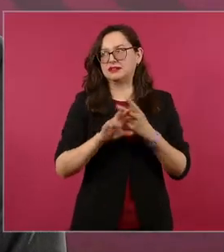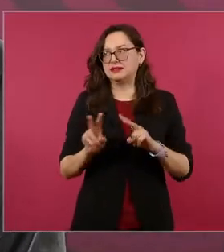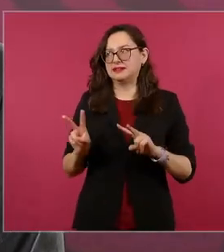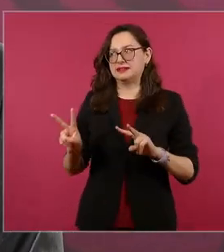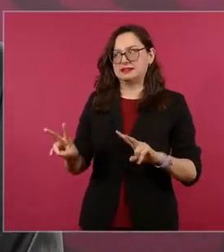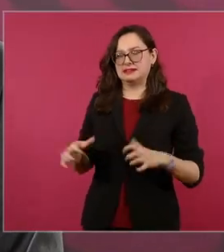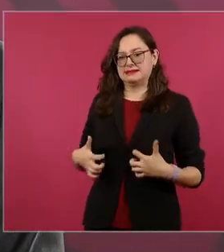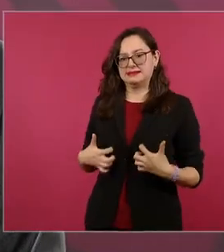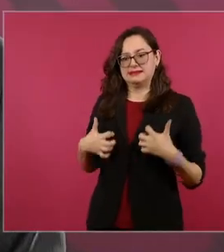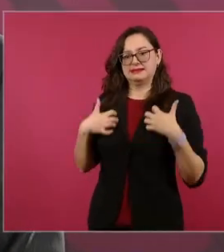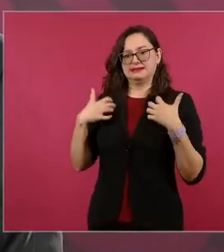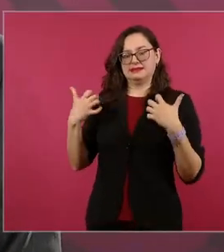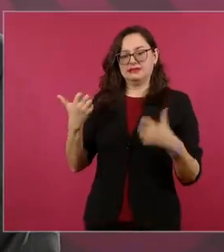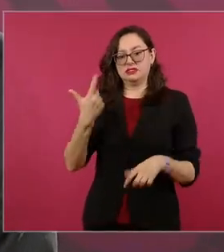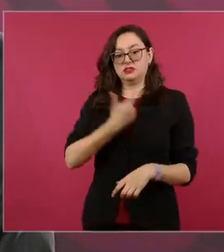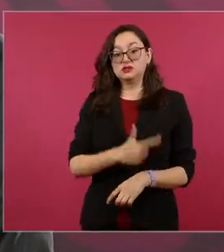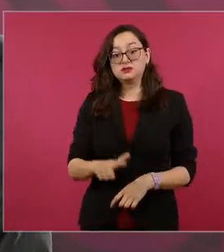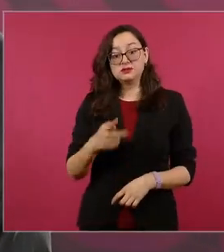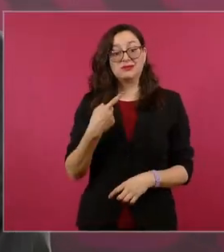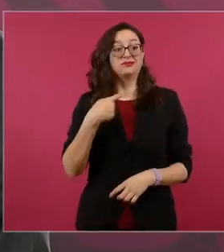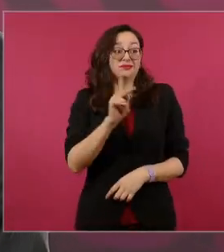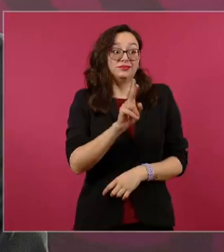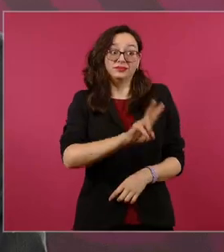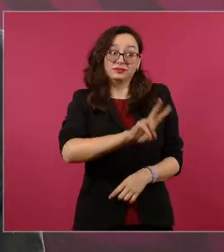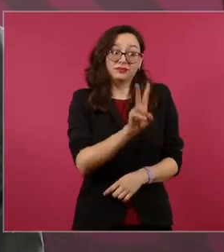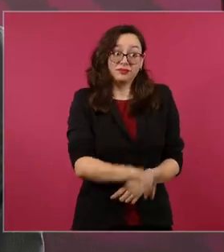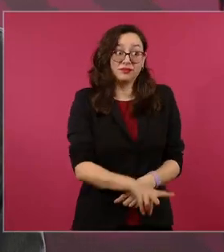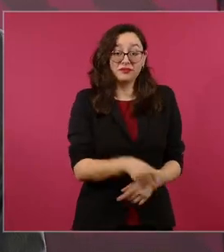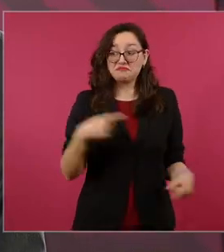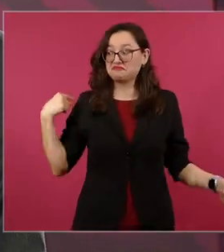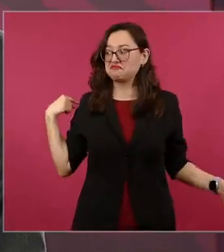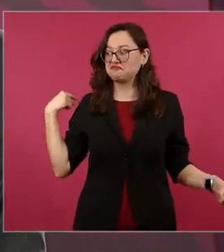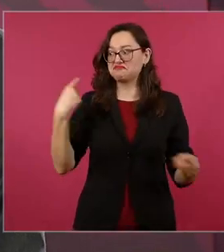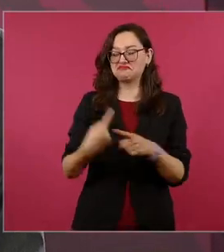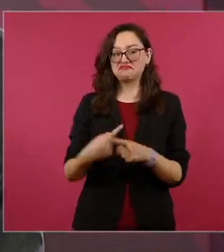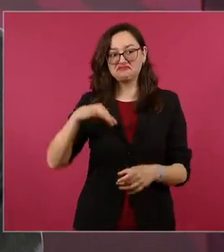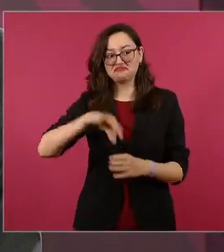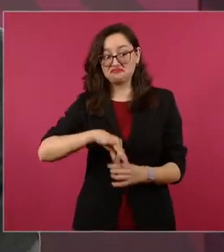Es hasta ahora que iniciamos una auténtica democracia.